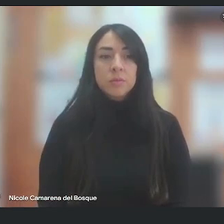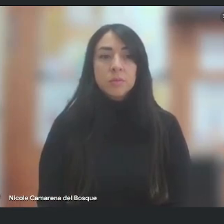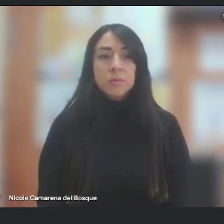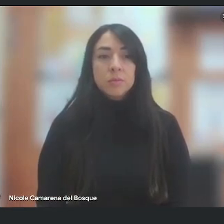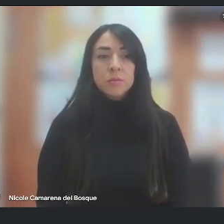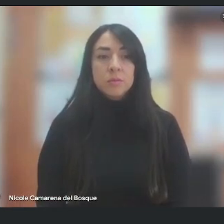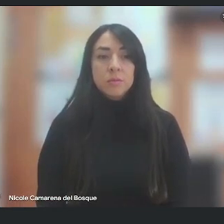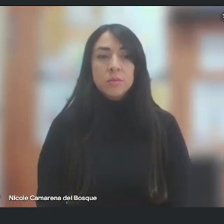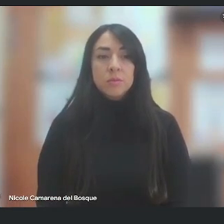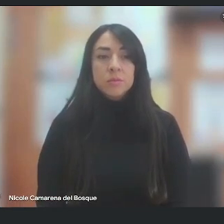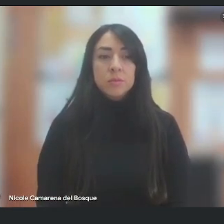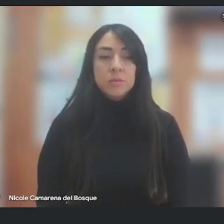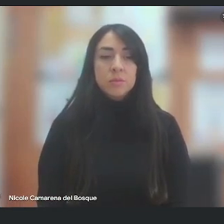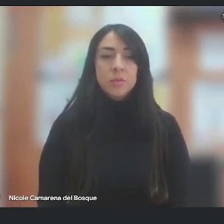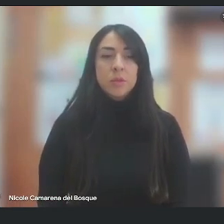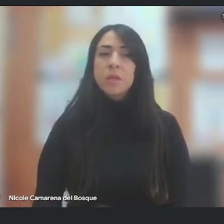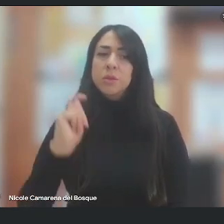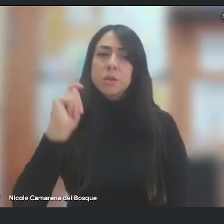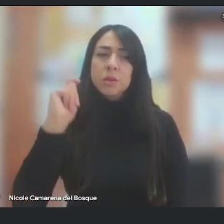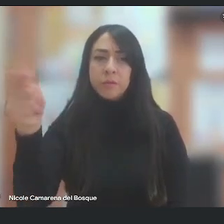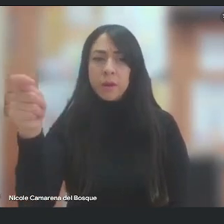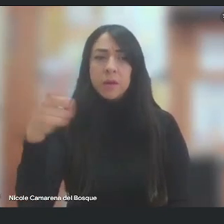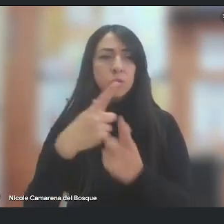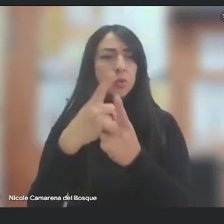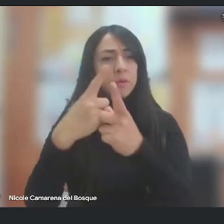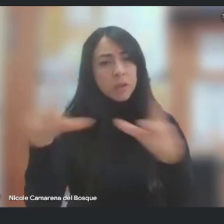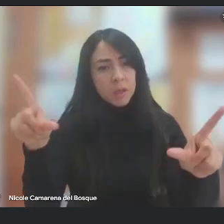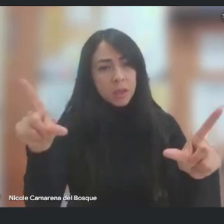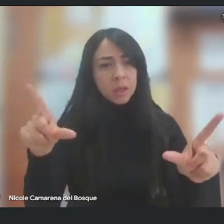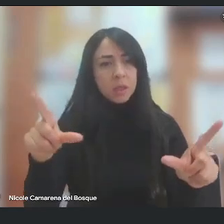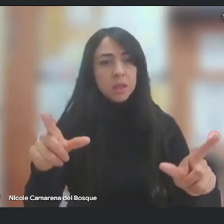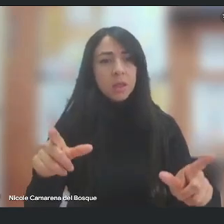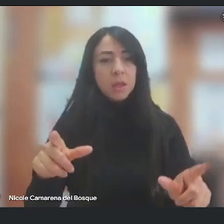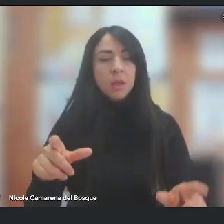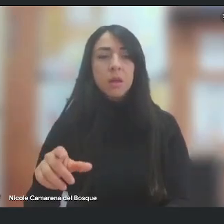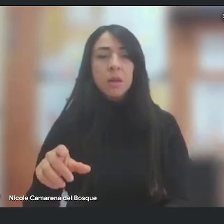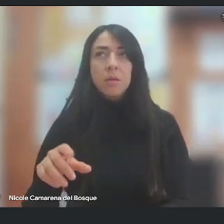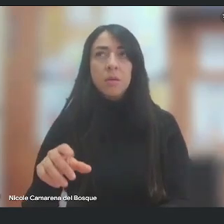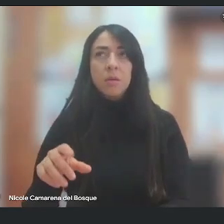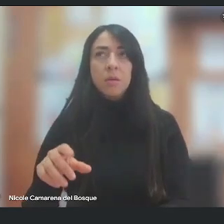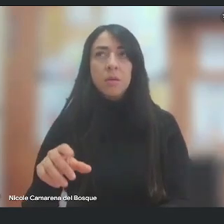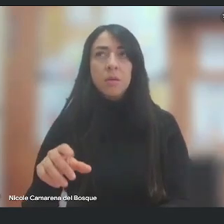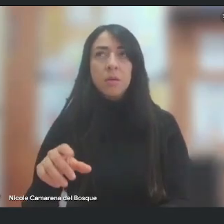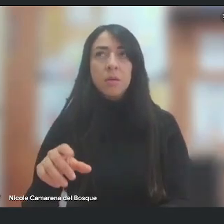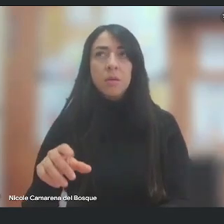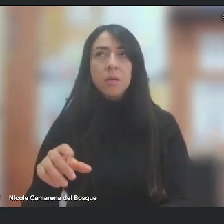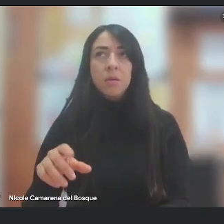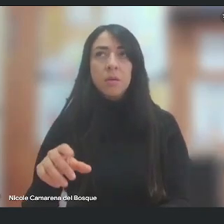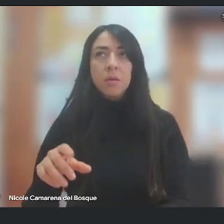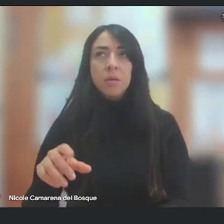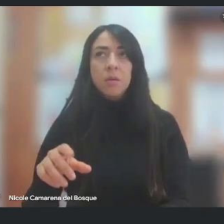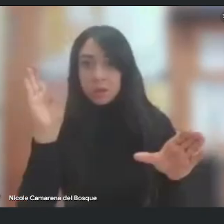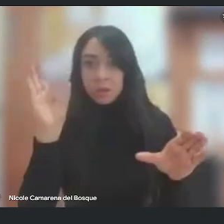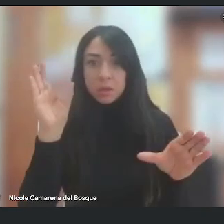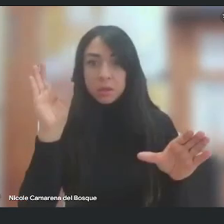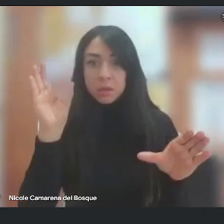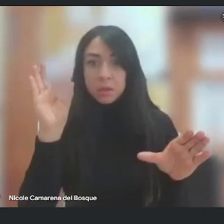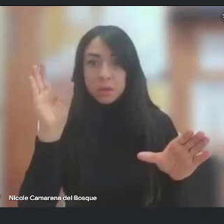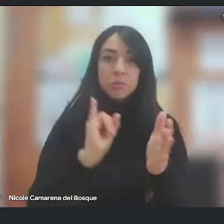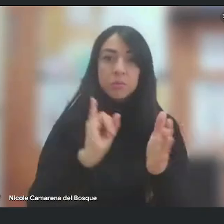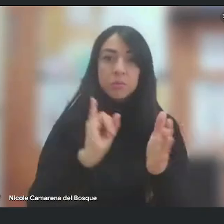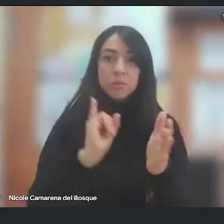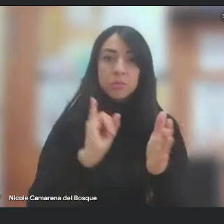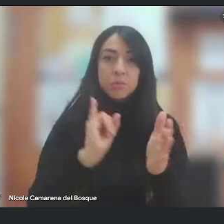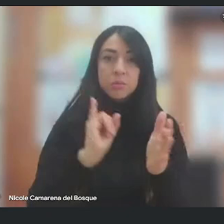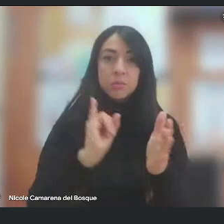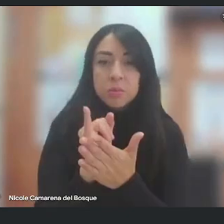vida. Y aquí es a lo mejor lo que entendemos de que, bueno, soy libre de yo elegir si quiero estudiar o no, en dónde quiero trabajar o no, si